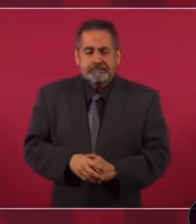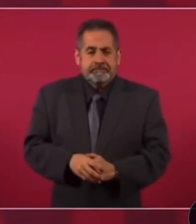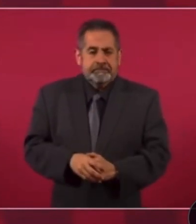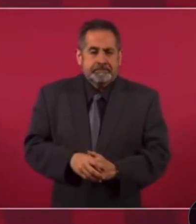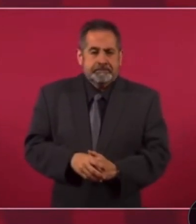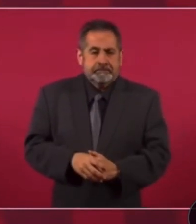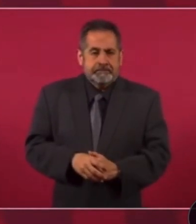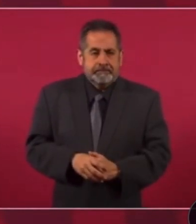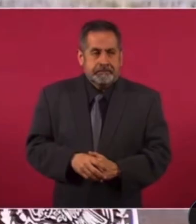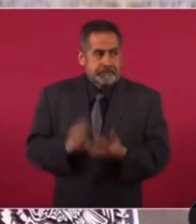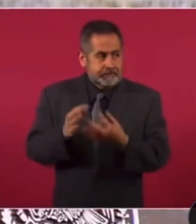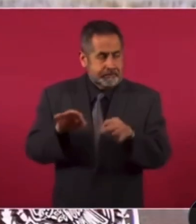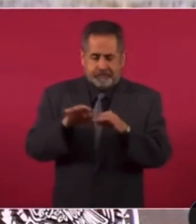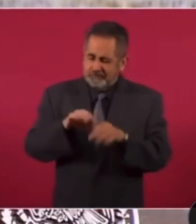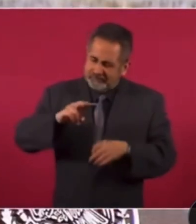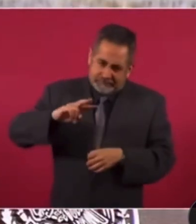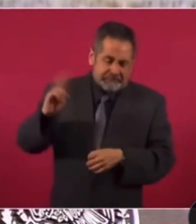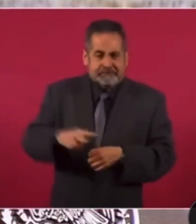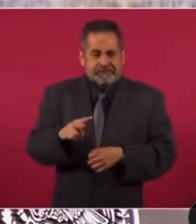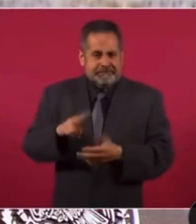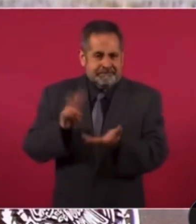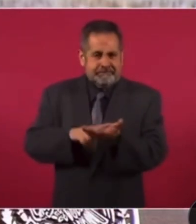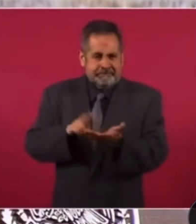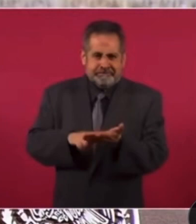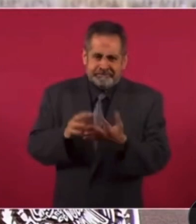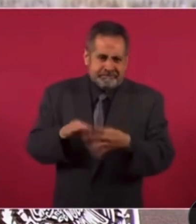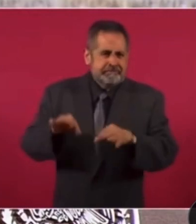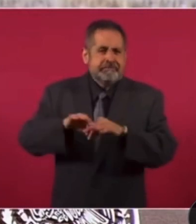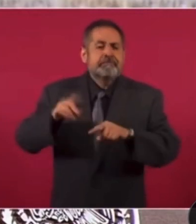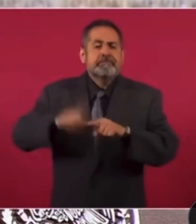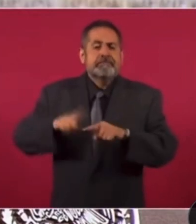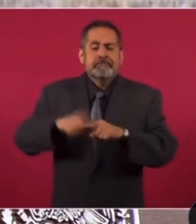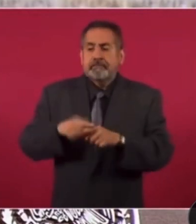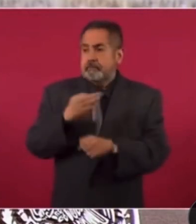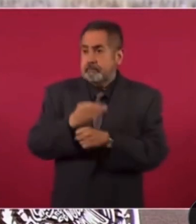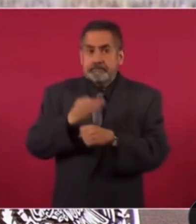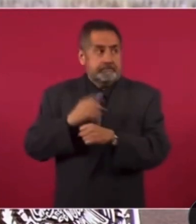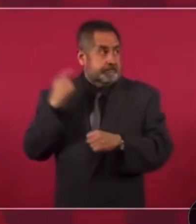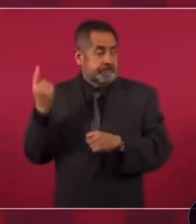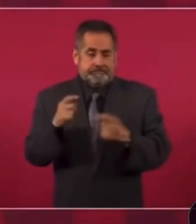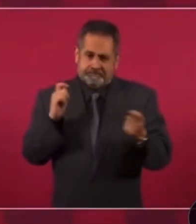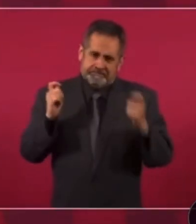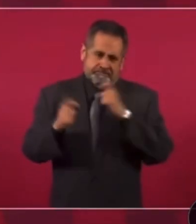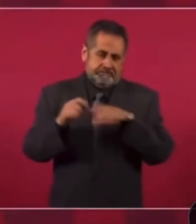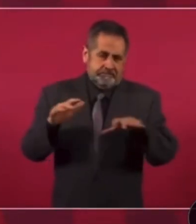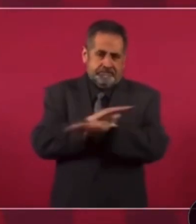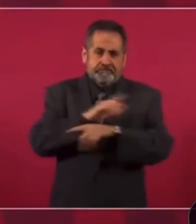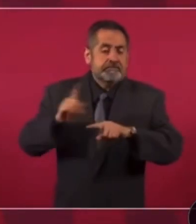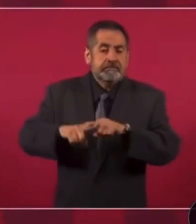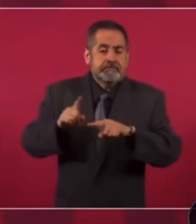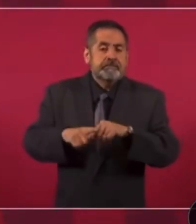El papel protagónico en estos tiempos de transformación